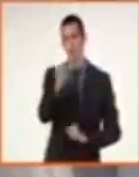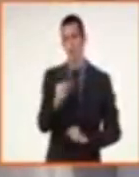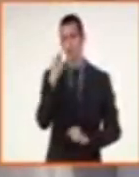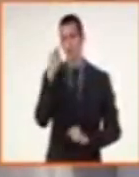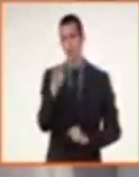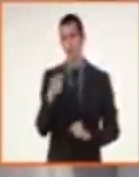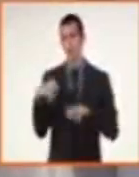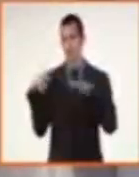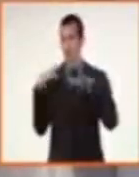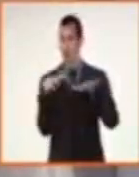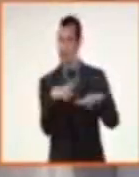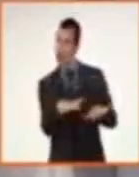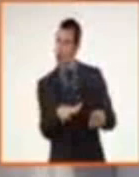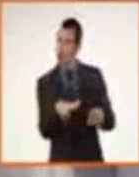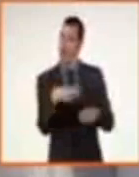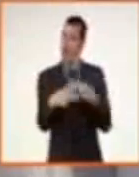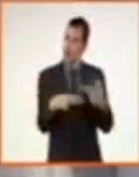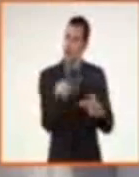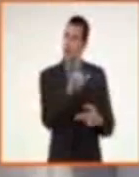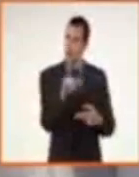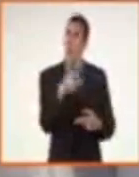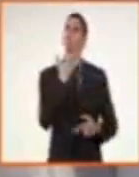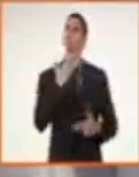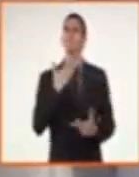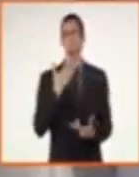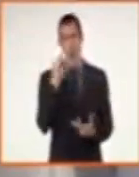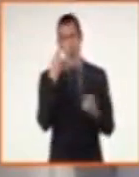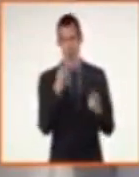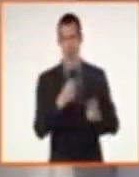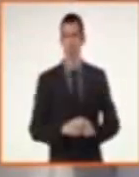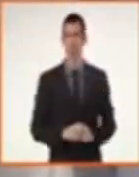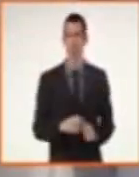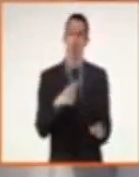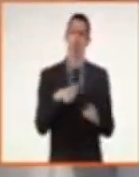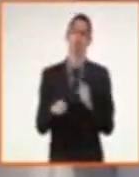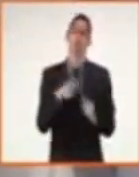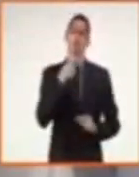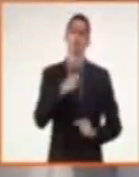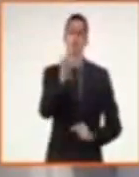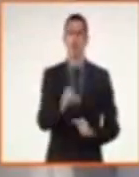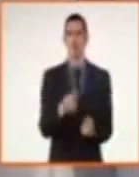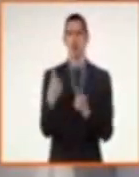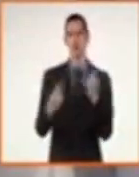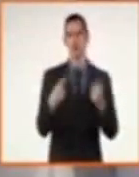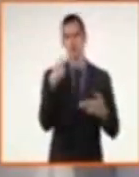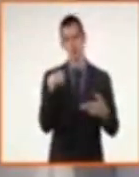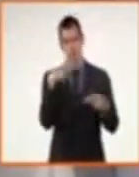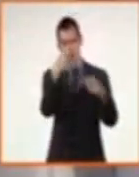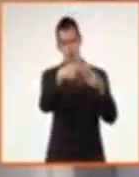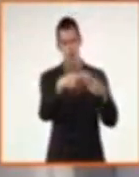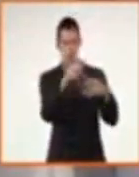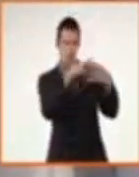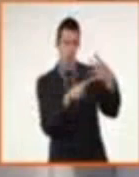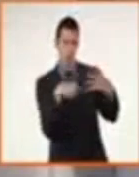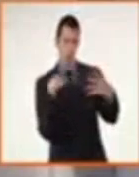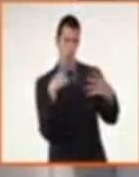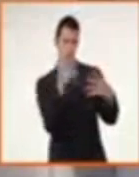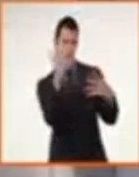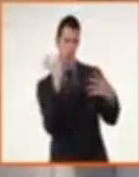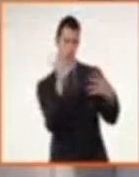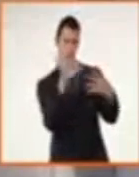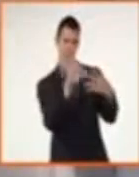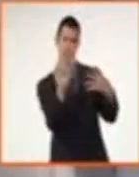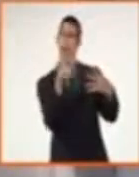votó selectivamente, lo muestra el que votó con el voto unido, son señales que te marcan el país en el que